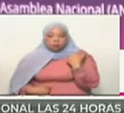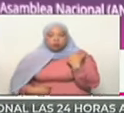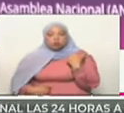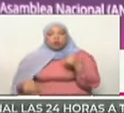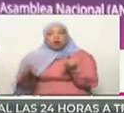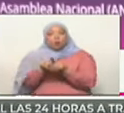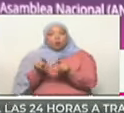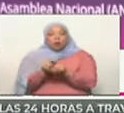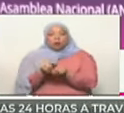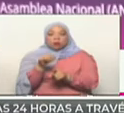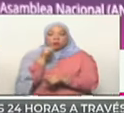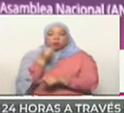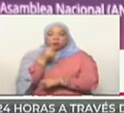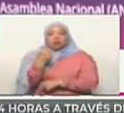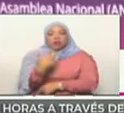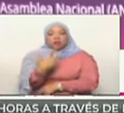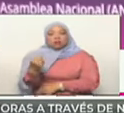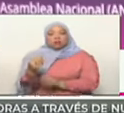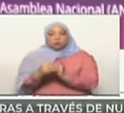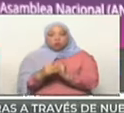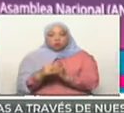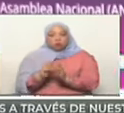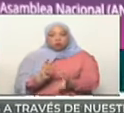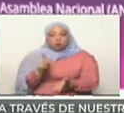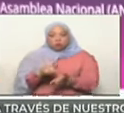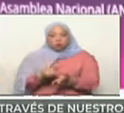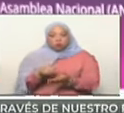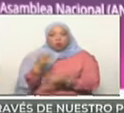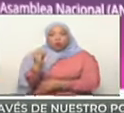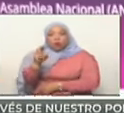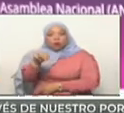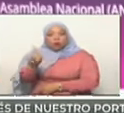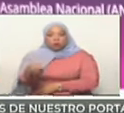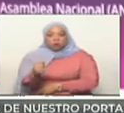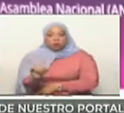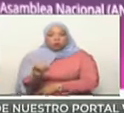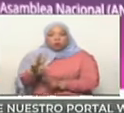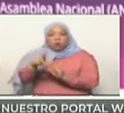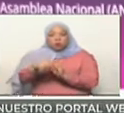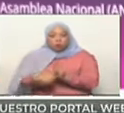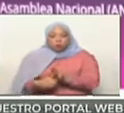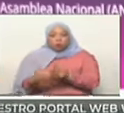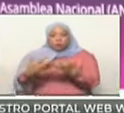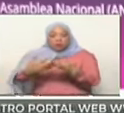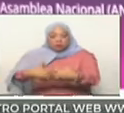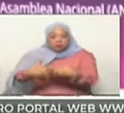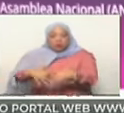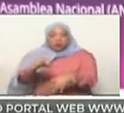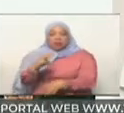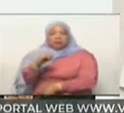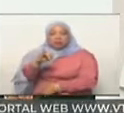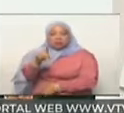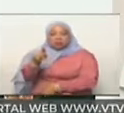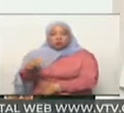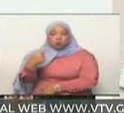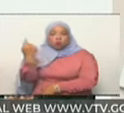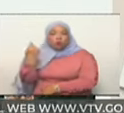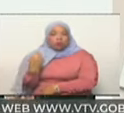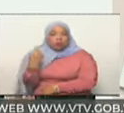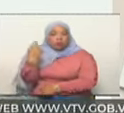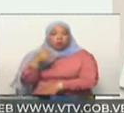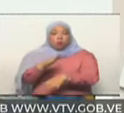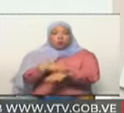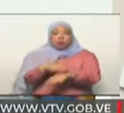Iguana, más de 350 personas, partidos y ONGs involucrados en robo de Citco. El diputado Infante pidió al Ministerio